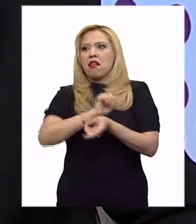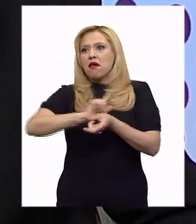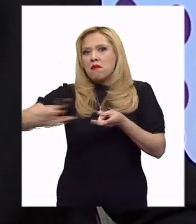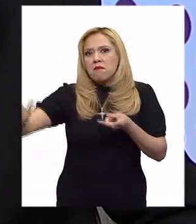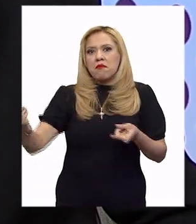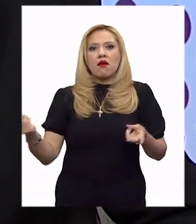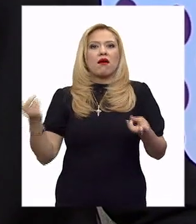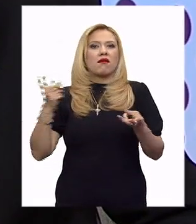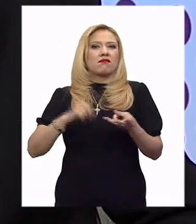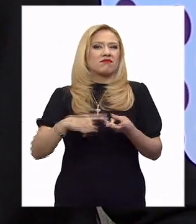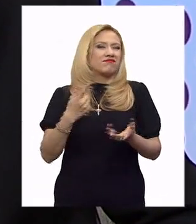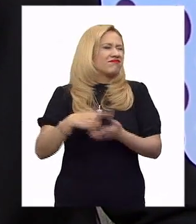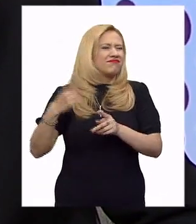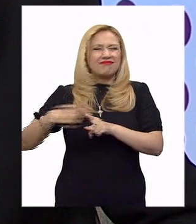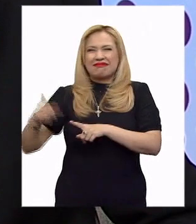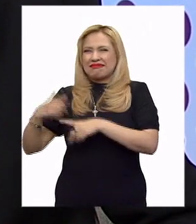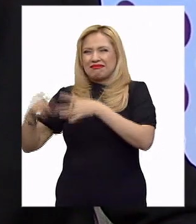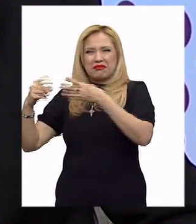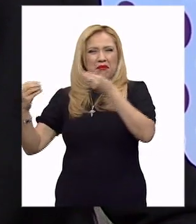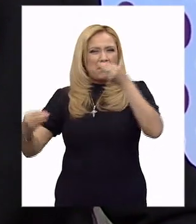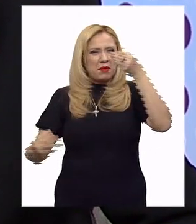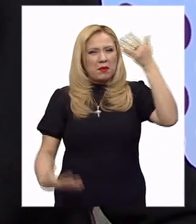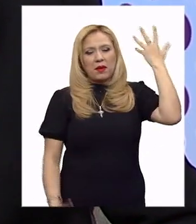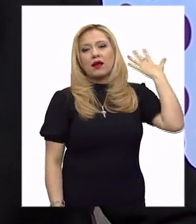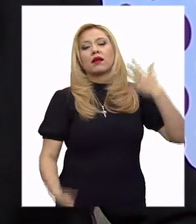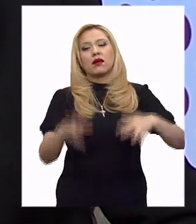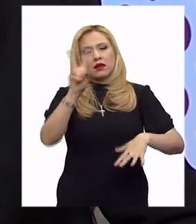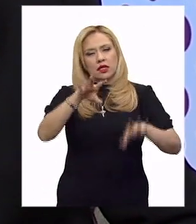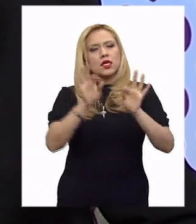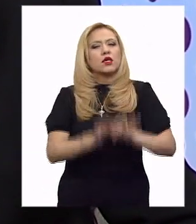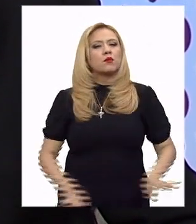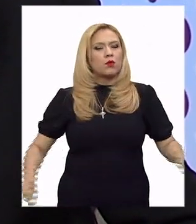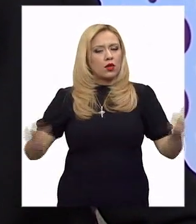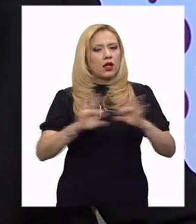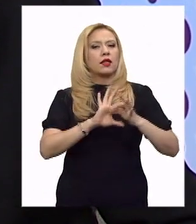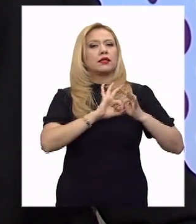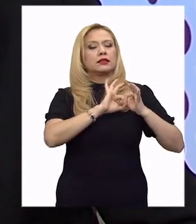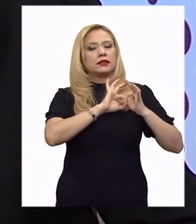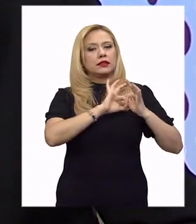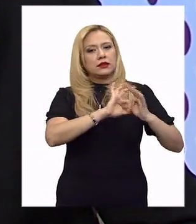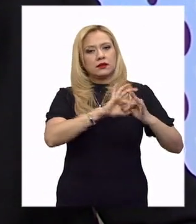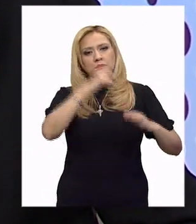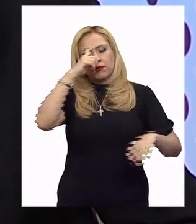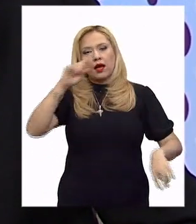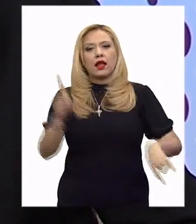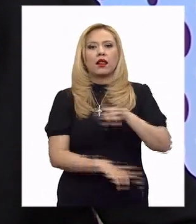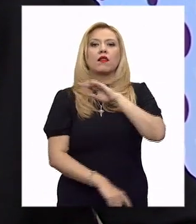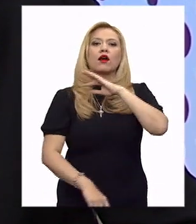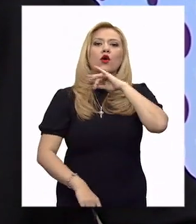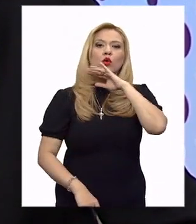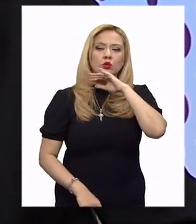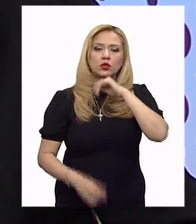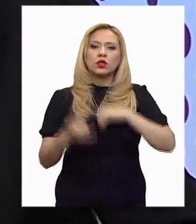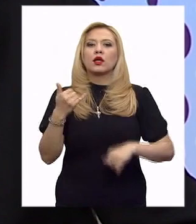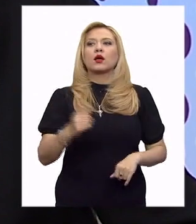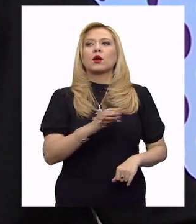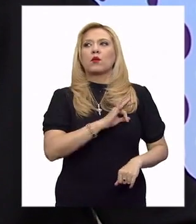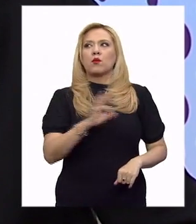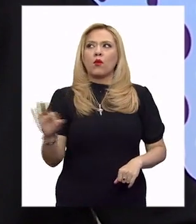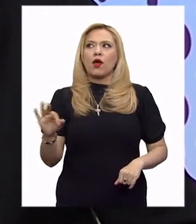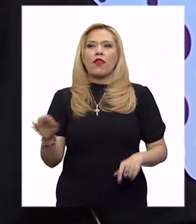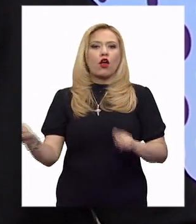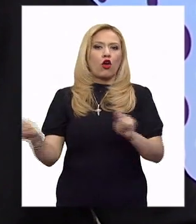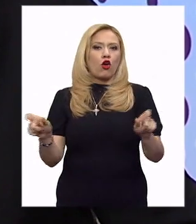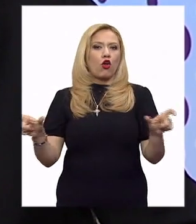potable, etcétera, ¿no? Entonces, sí es como muy importante el vínculo que existe para el combate a la corrupción y para justo poder ejercer este